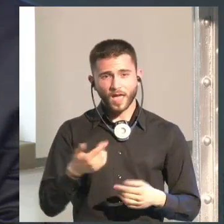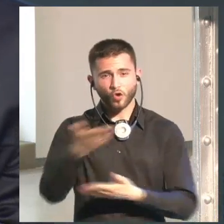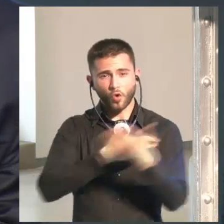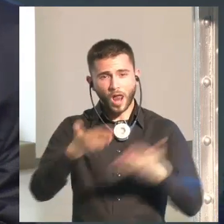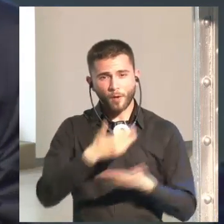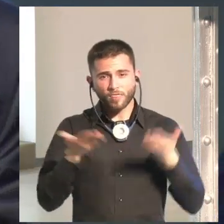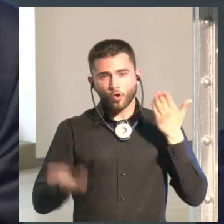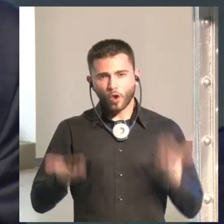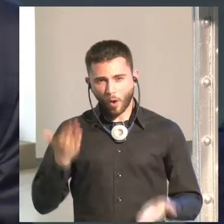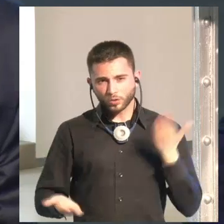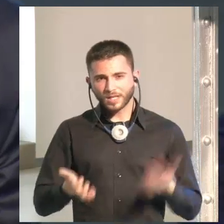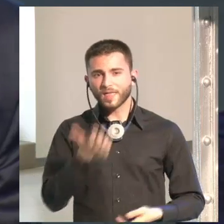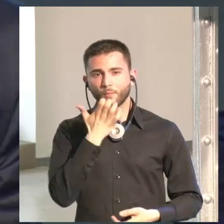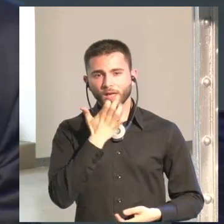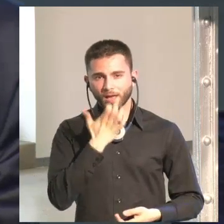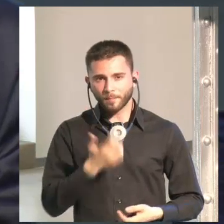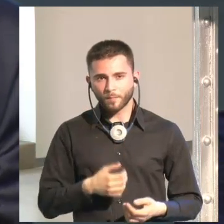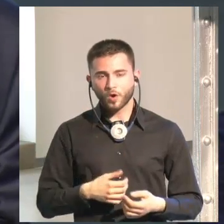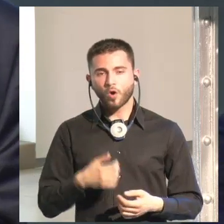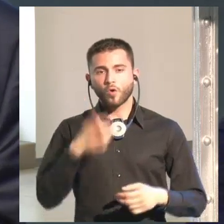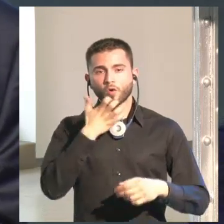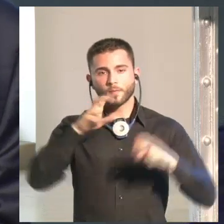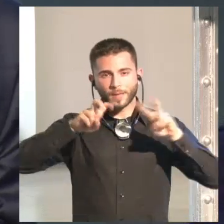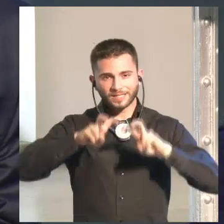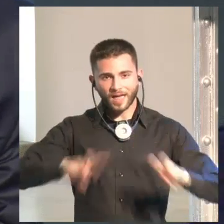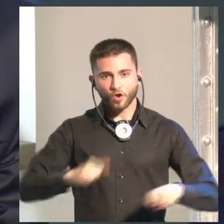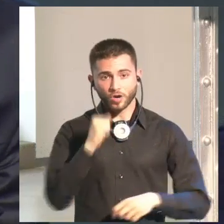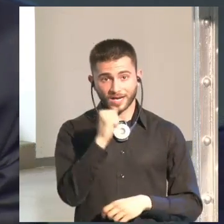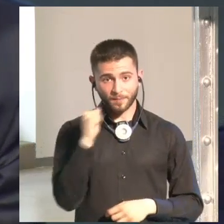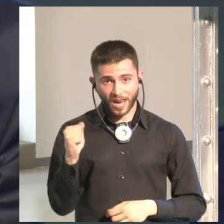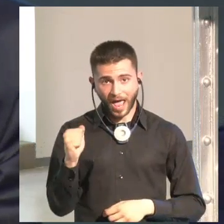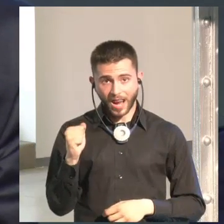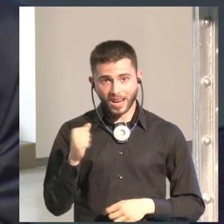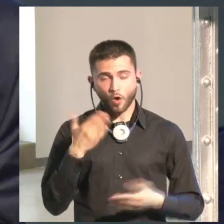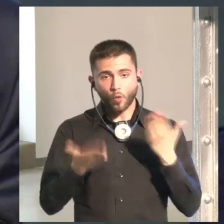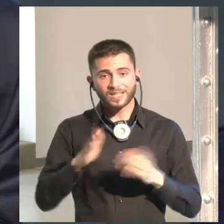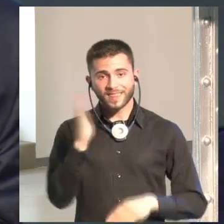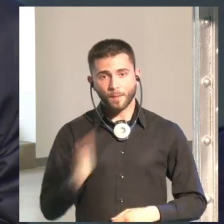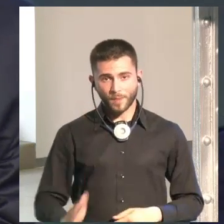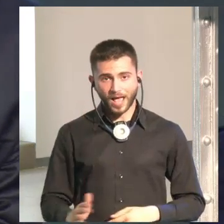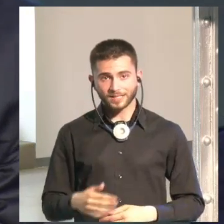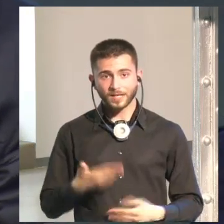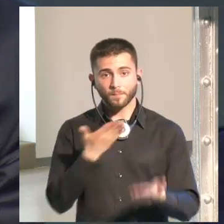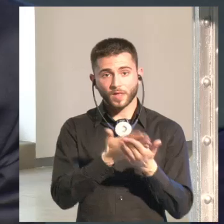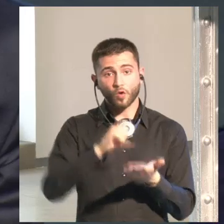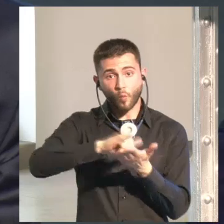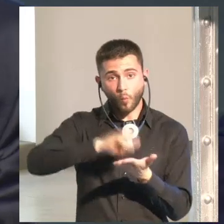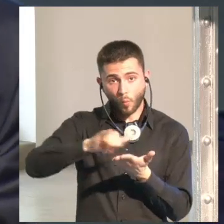justicia, por ejemplo. Ante una investigación criminal, la justicia de Brasil solicitó a